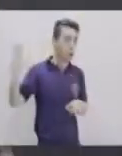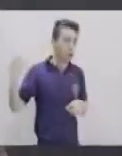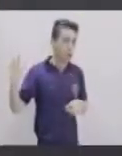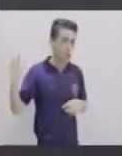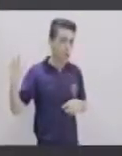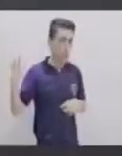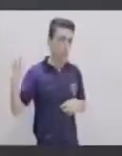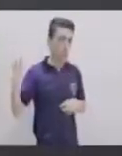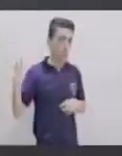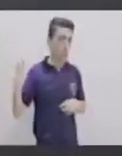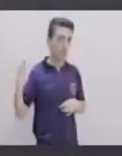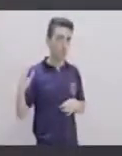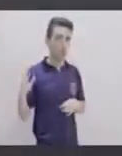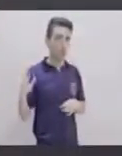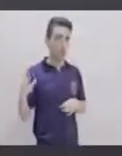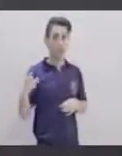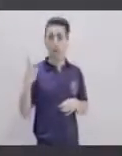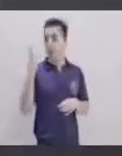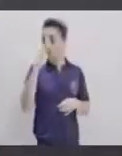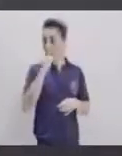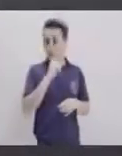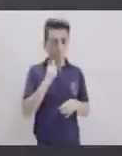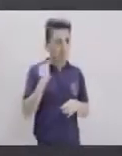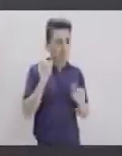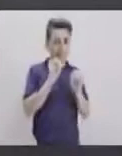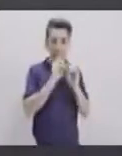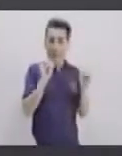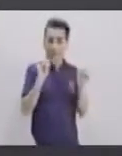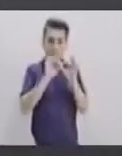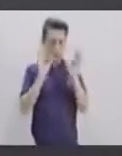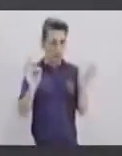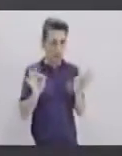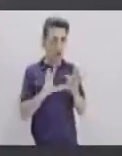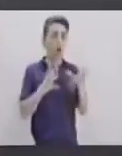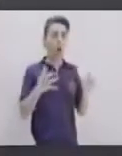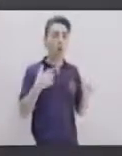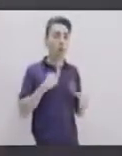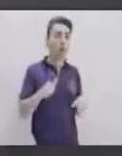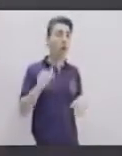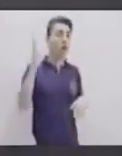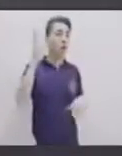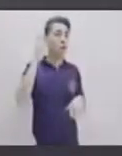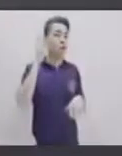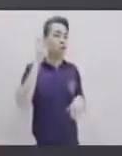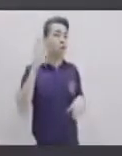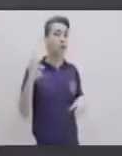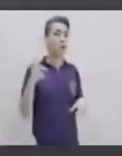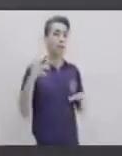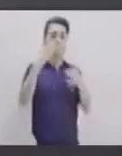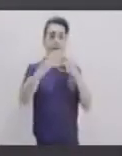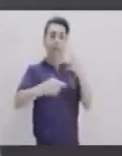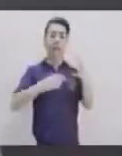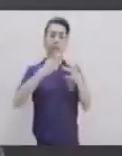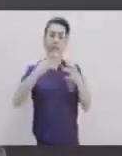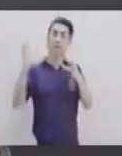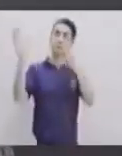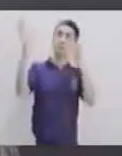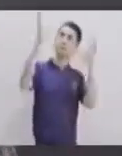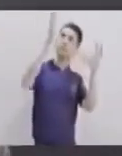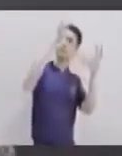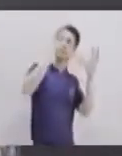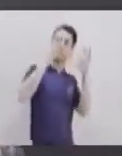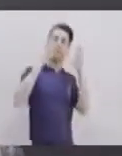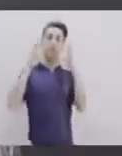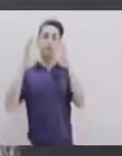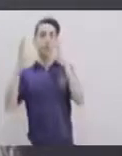razón no puede haber ninguna forma en la que podamos escuchar el movimiento de los planetas o